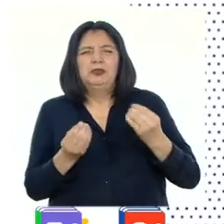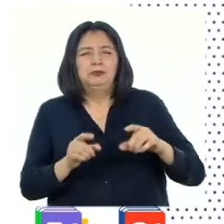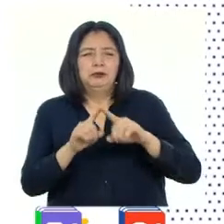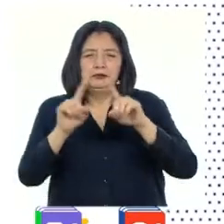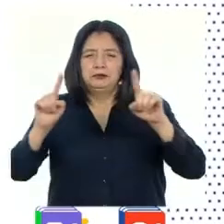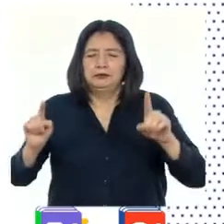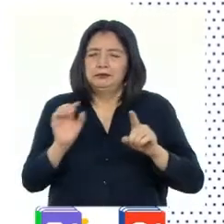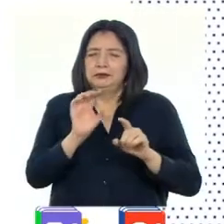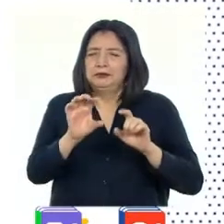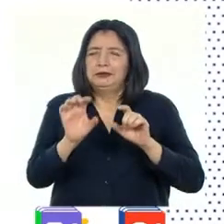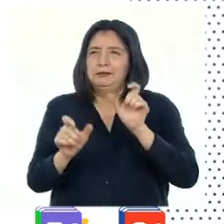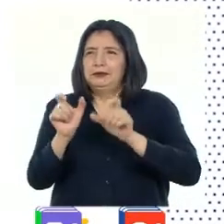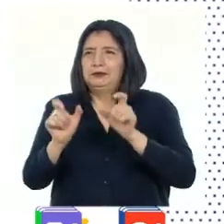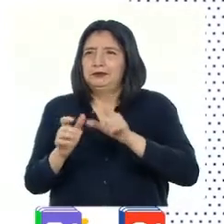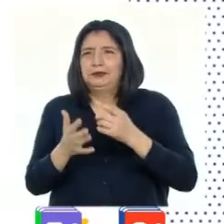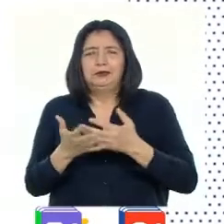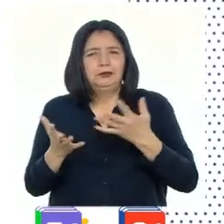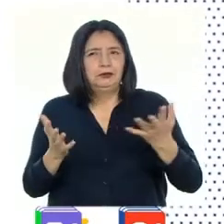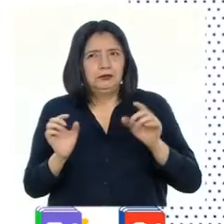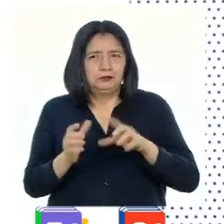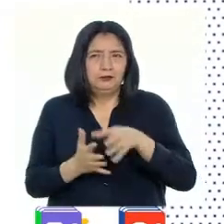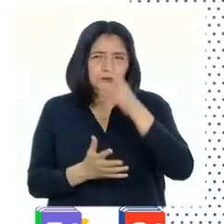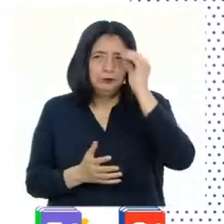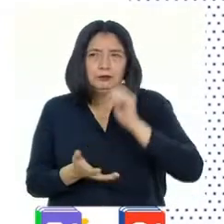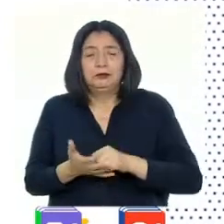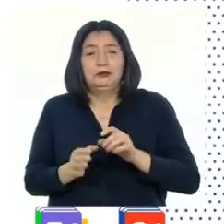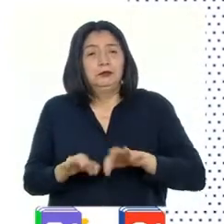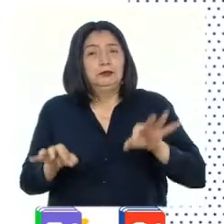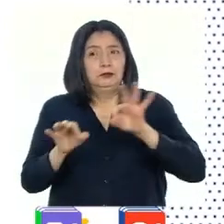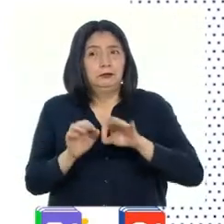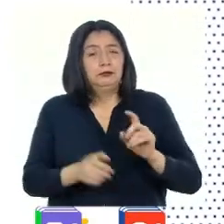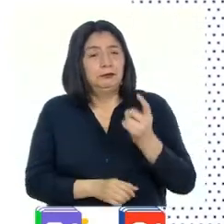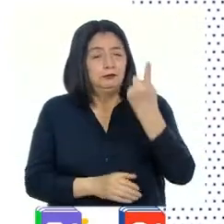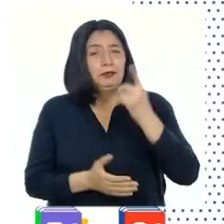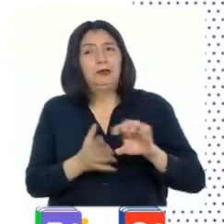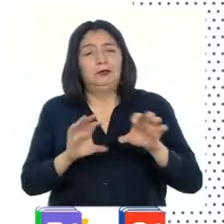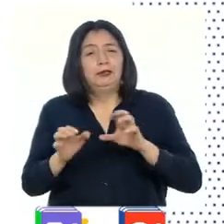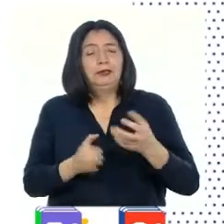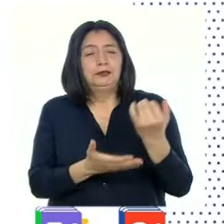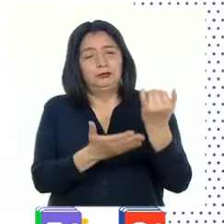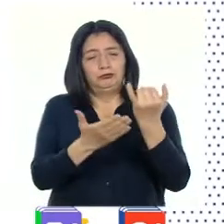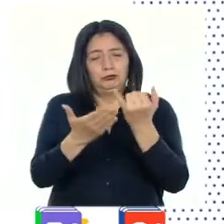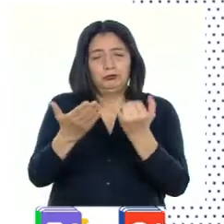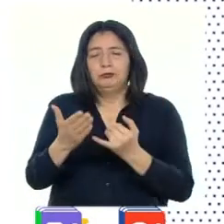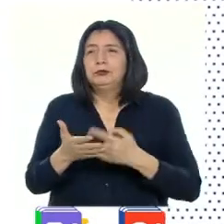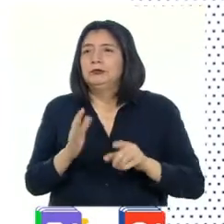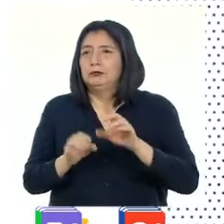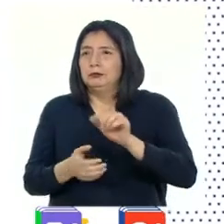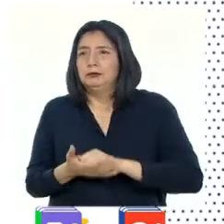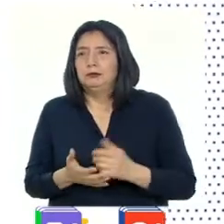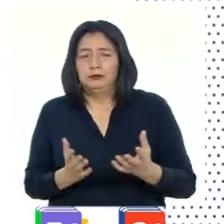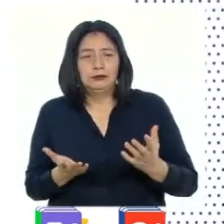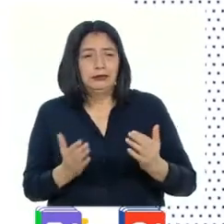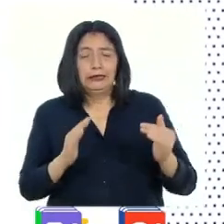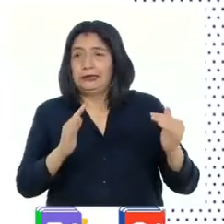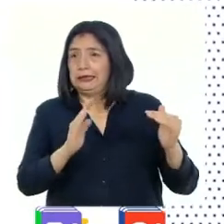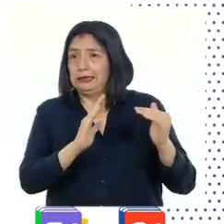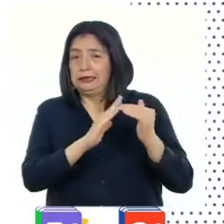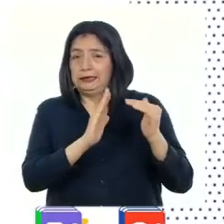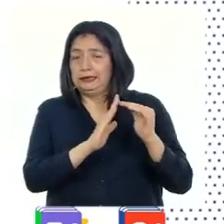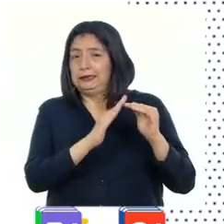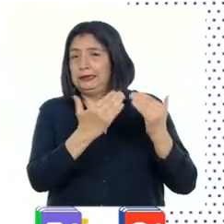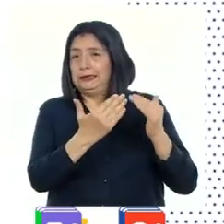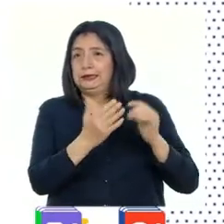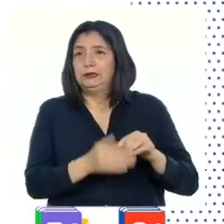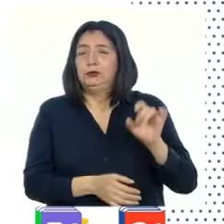personajes y otros elementos que hemos aprendido. Es importante hacer un boceto de cómo queremos que se vea. Para hacer la caja de retablo